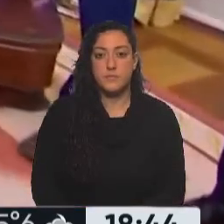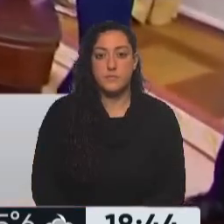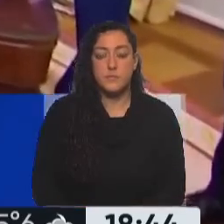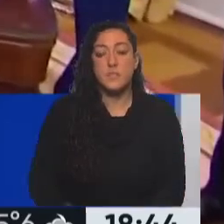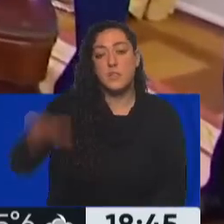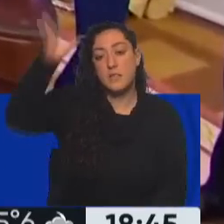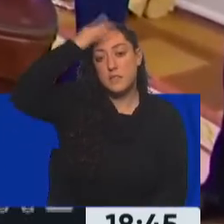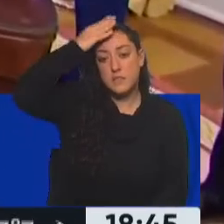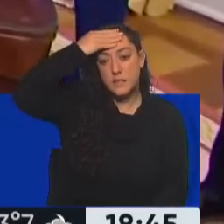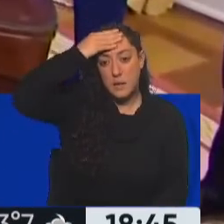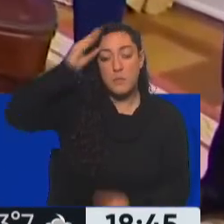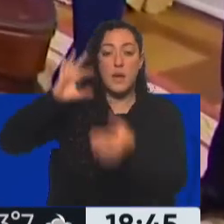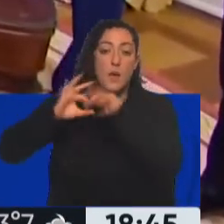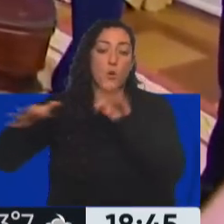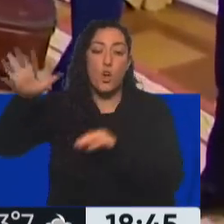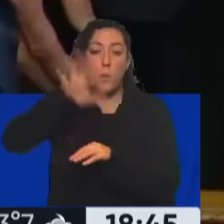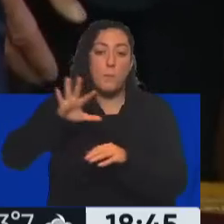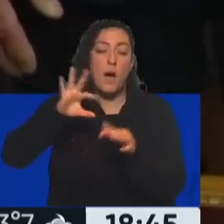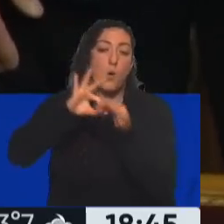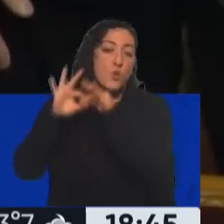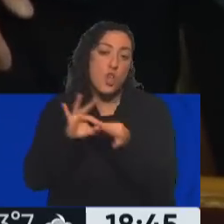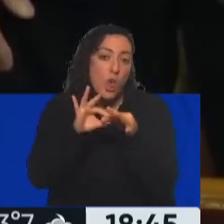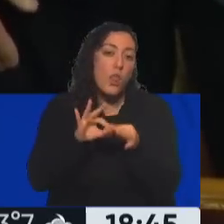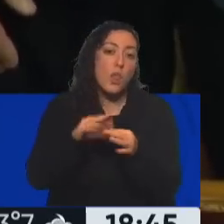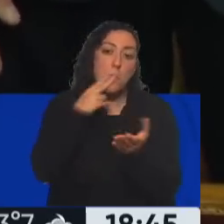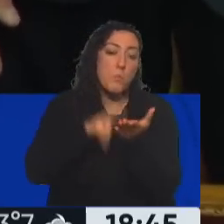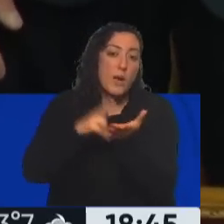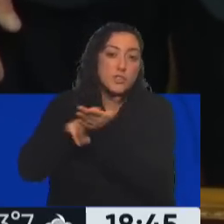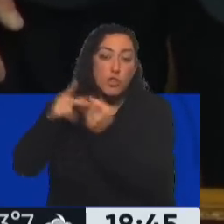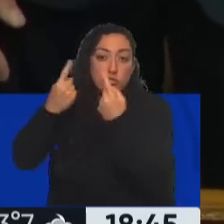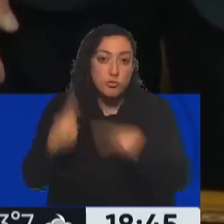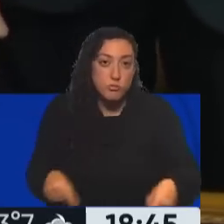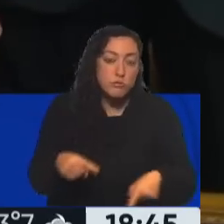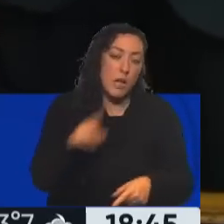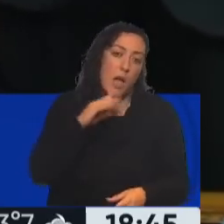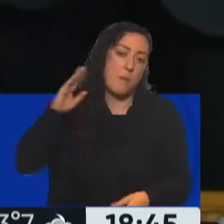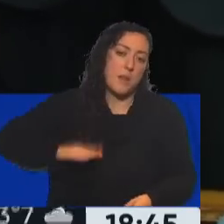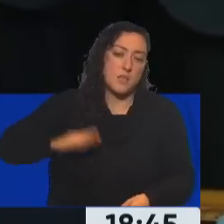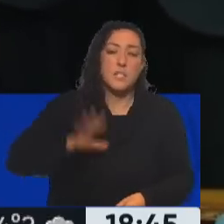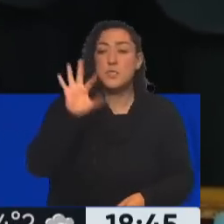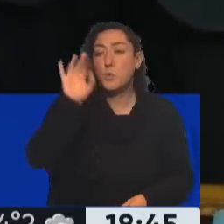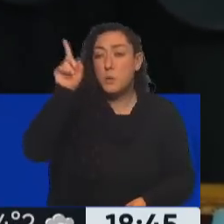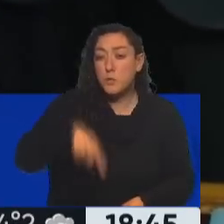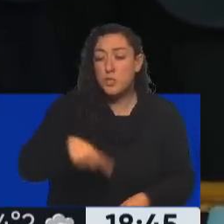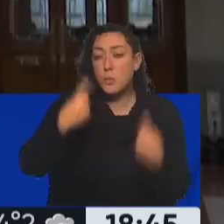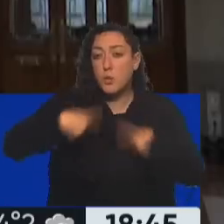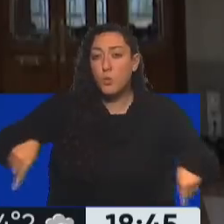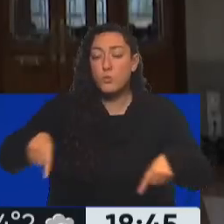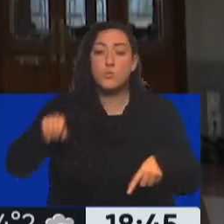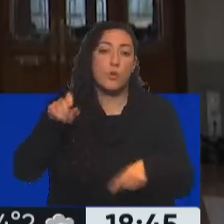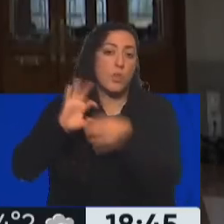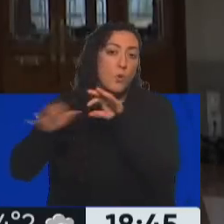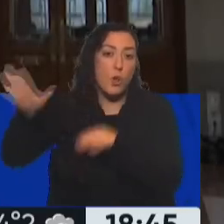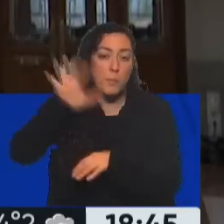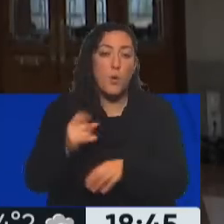Trump amenaza a la Unión Europea con aranceles. El presidente estadounidense propuso un impuesto del 50% sobre los productos europeos a partir del